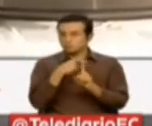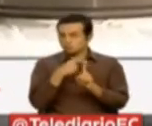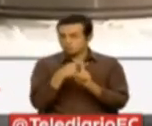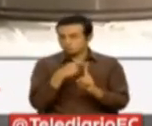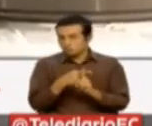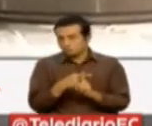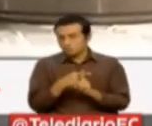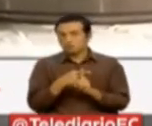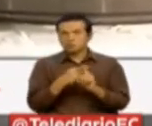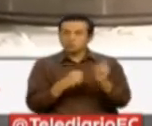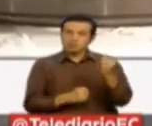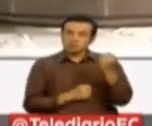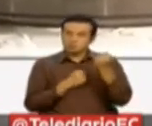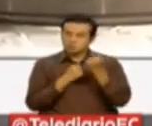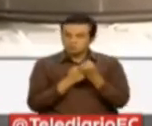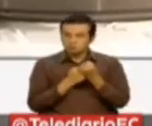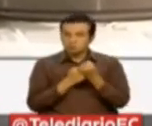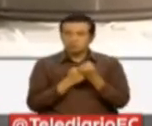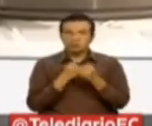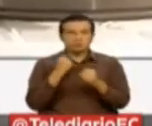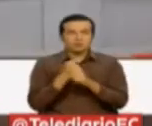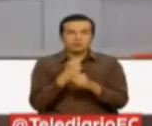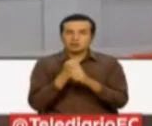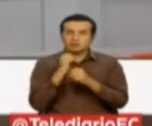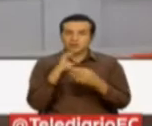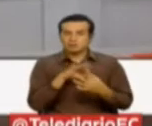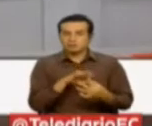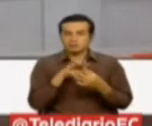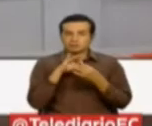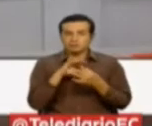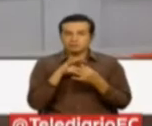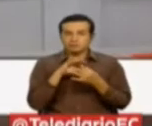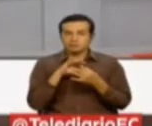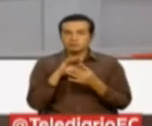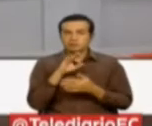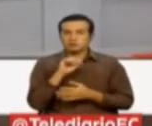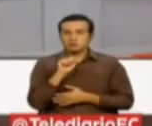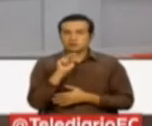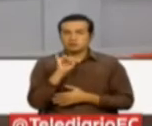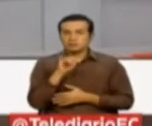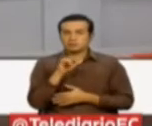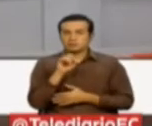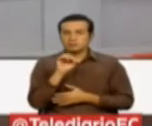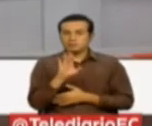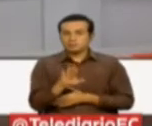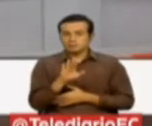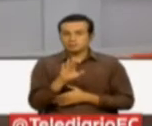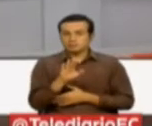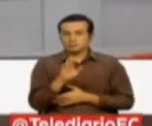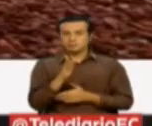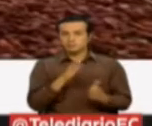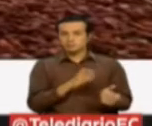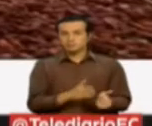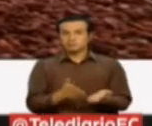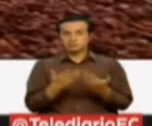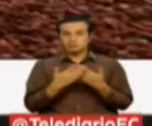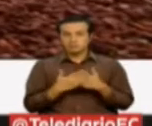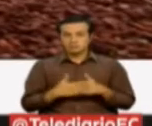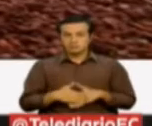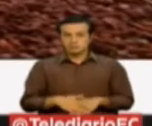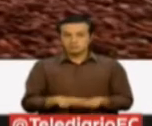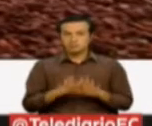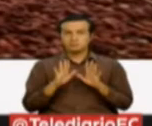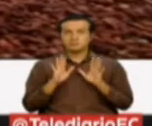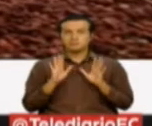de apoyo vamos a trabajar juntos para el catedrático santiago garcía las medidas adoptadas en este plan son